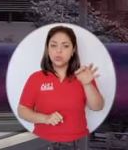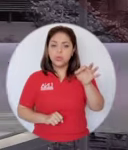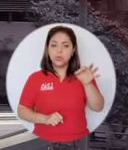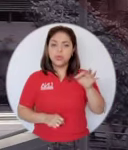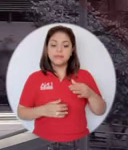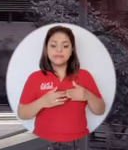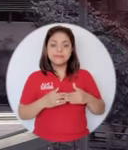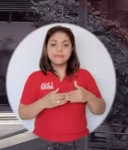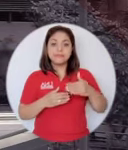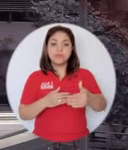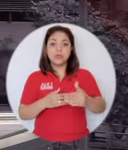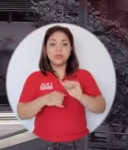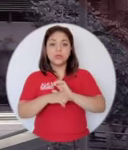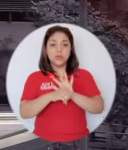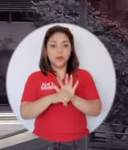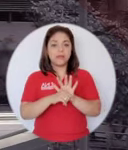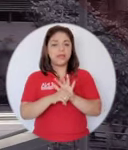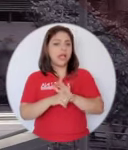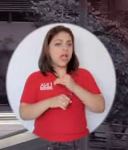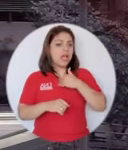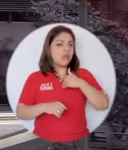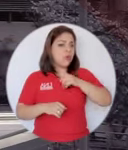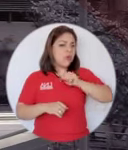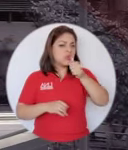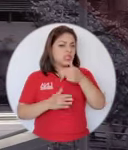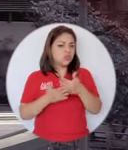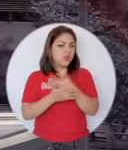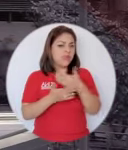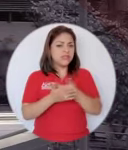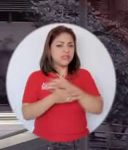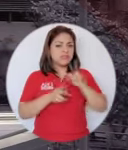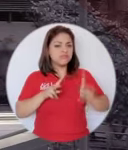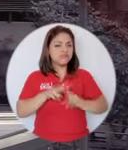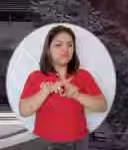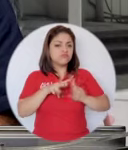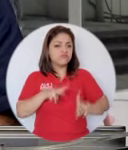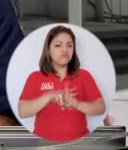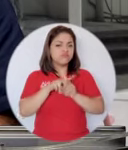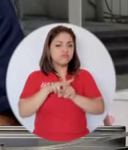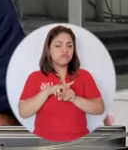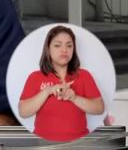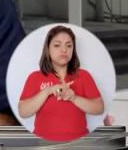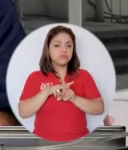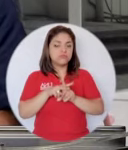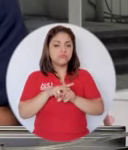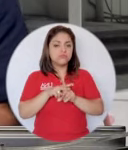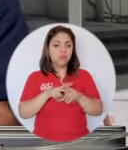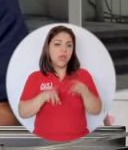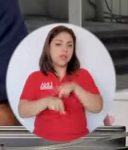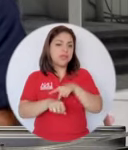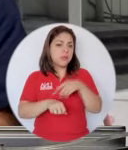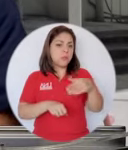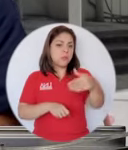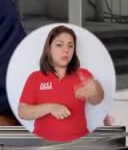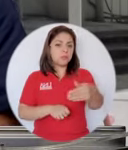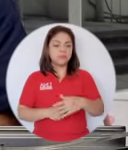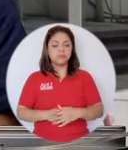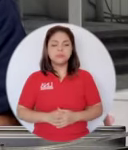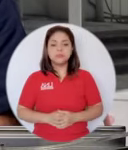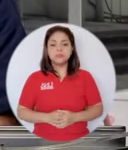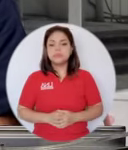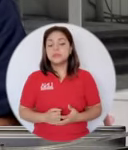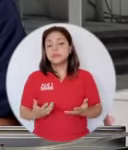nuevas manifestaciones en ese COVID prolongado conforme pase el tiempo? Bueno, tendríamos que ver, ya